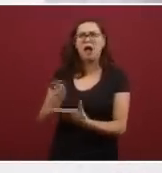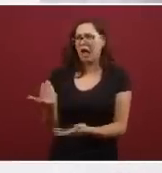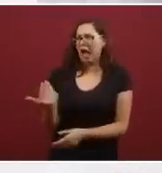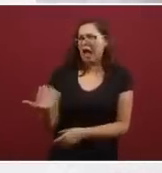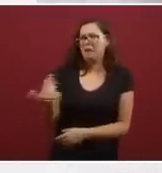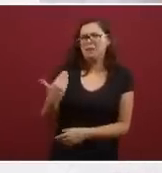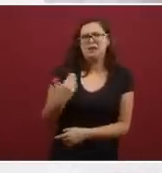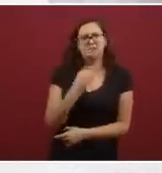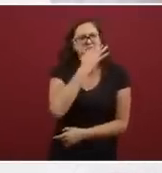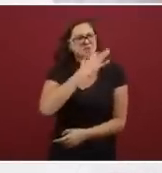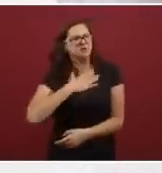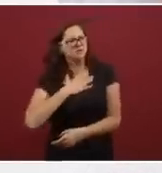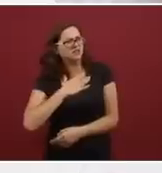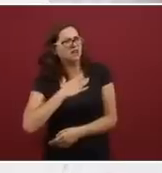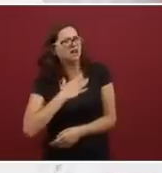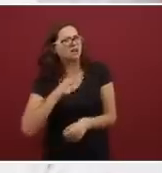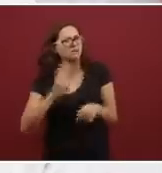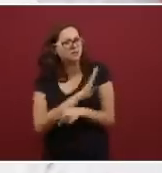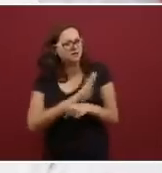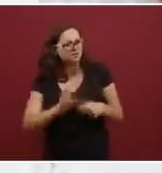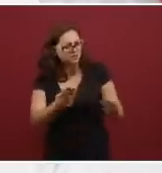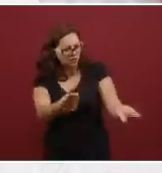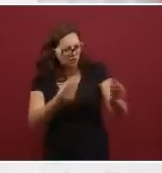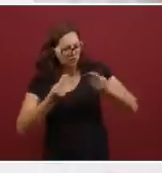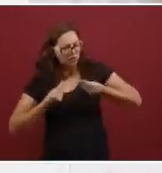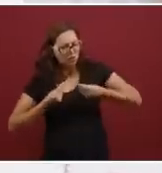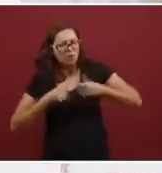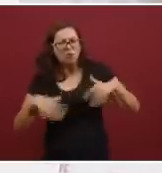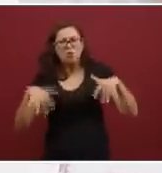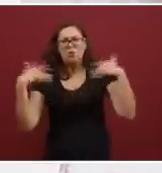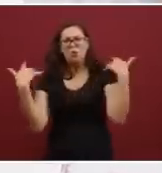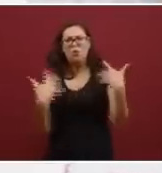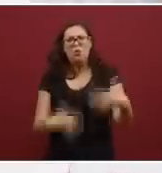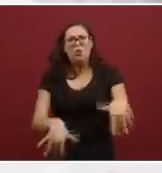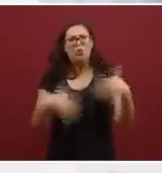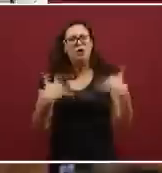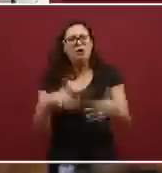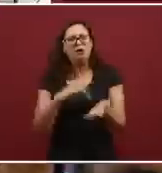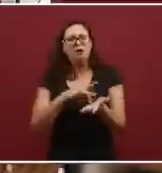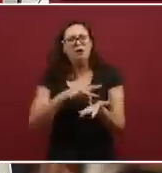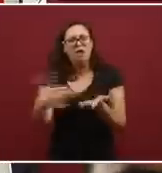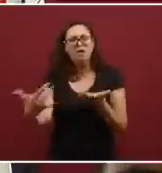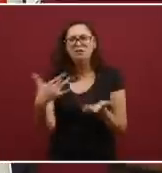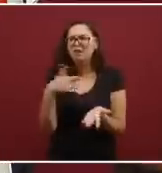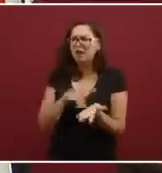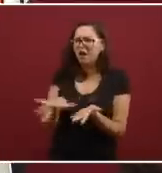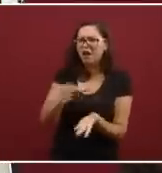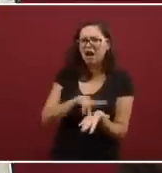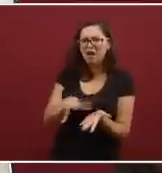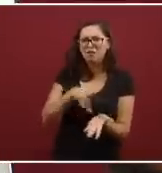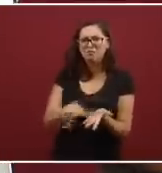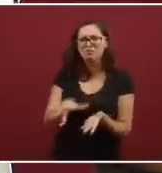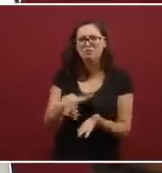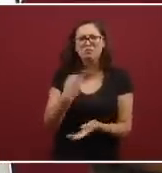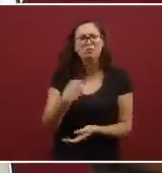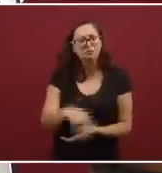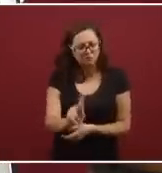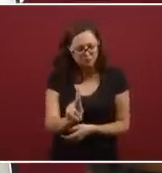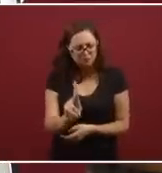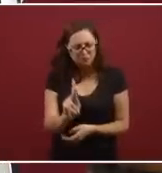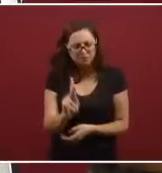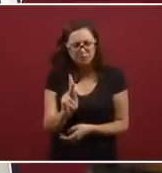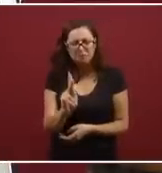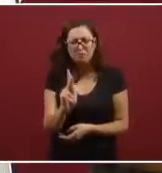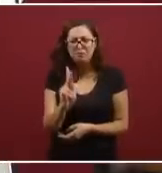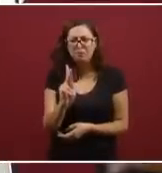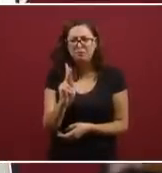recurso. Muchas gracias, señor presidente, por el apoyo, pero ahorita voy a hacer